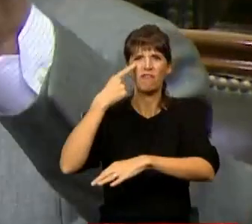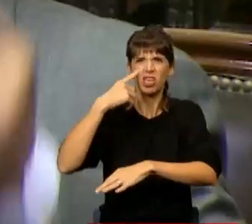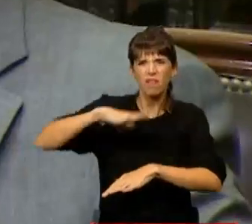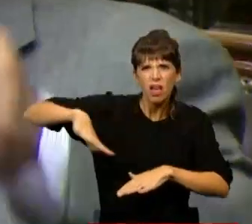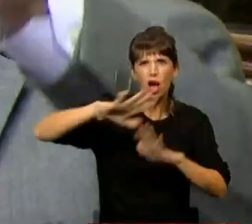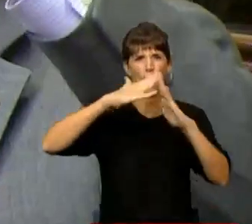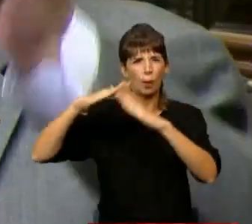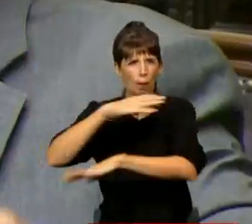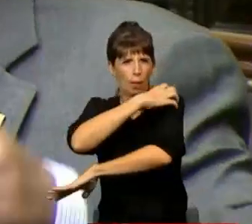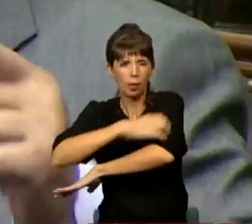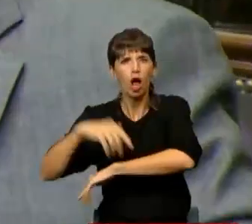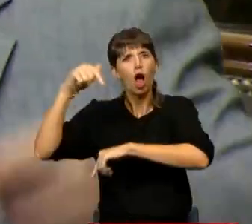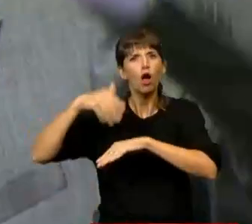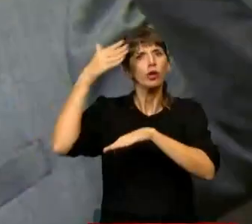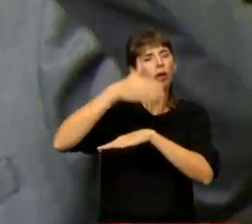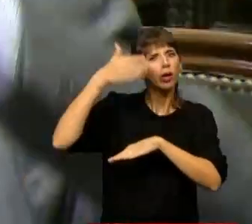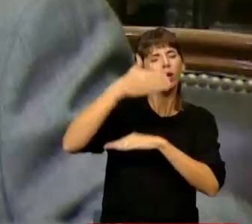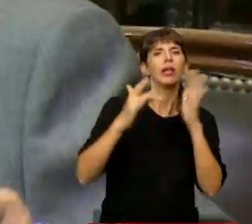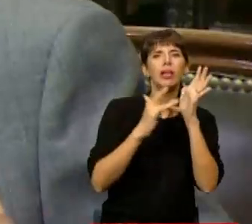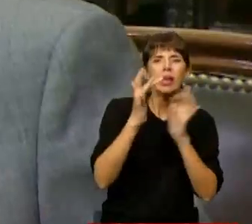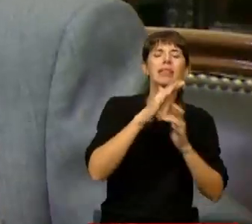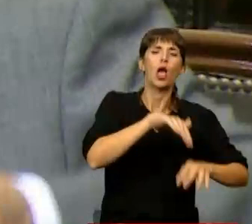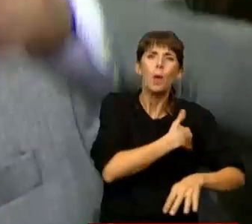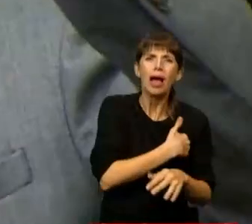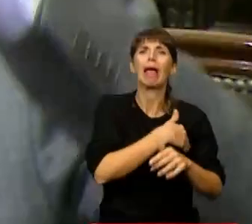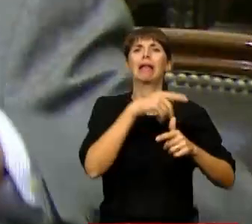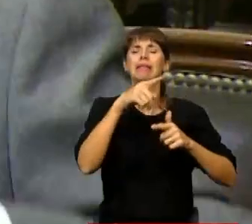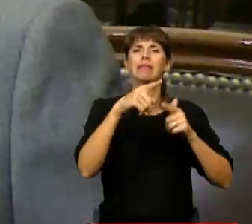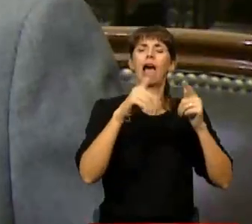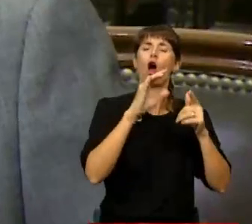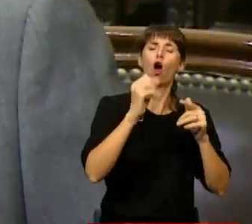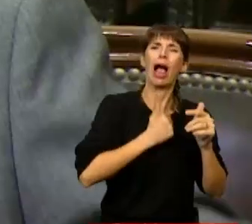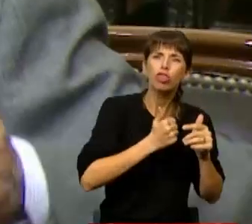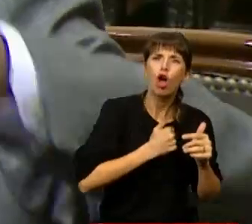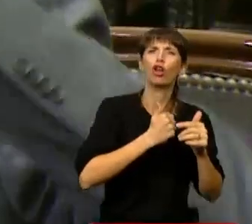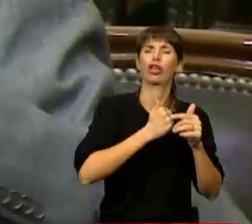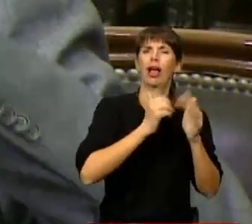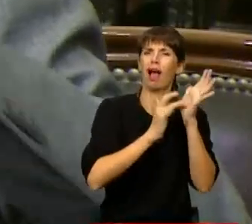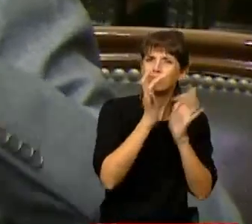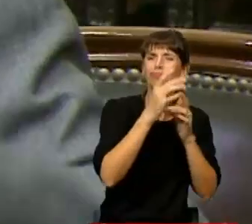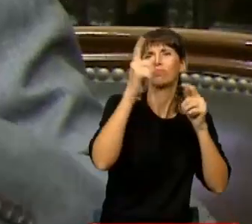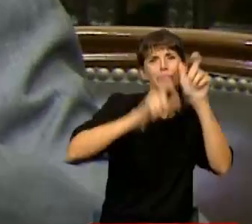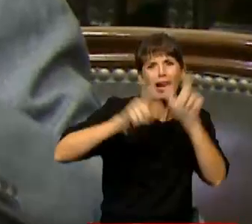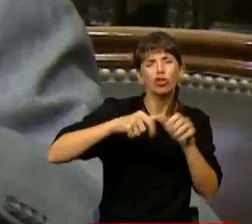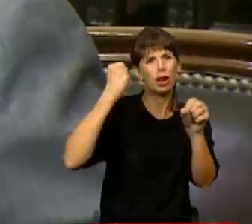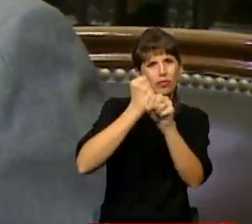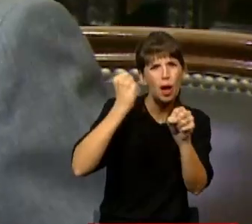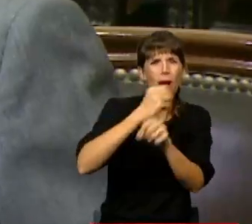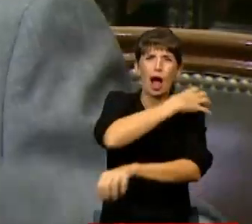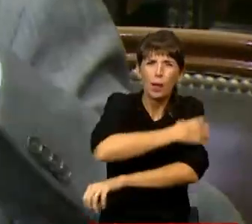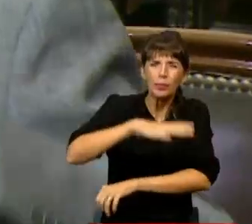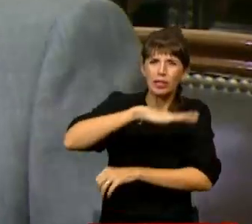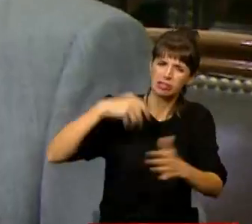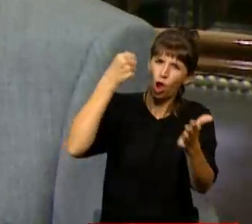son hoy atendidos por las iglesias evangélicas, por las iglesias cristianas, por la gente que trabaja en los barrios, por la militancia, por la